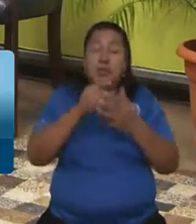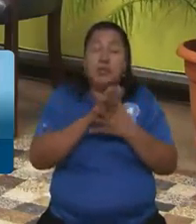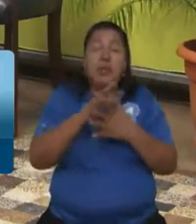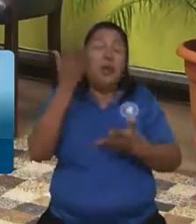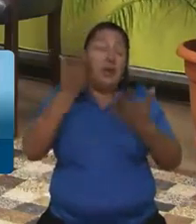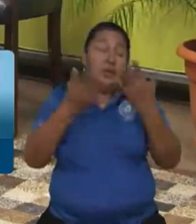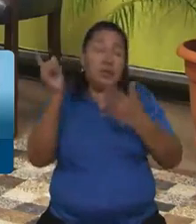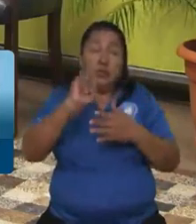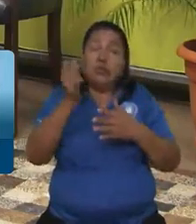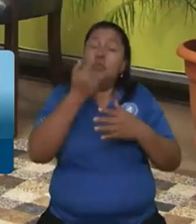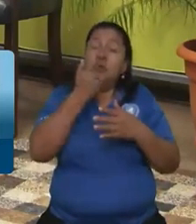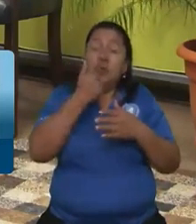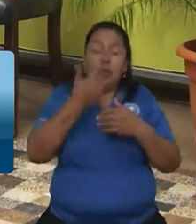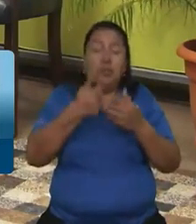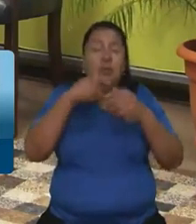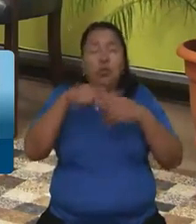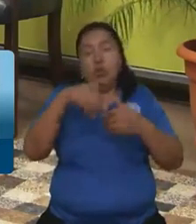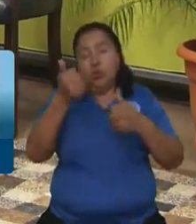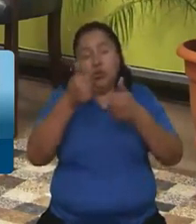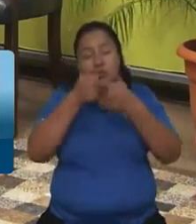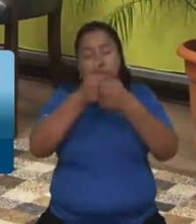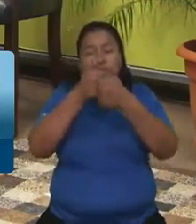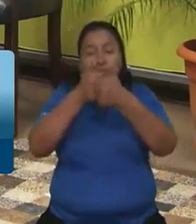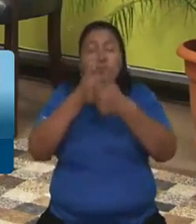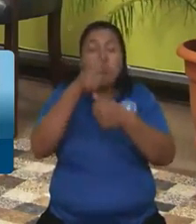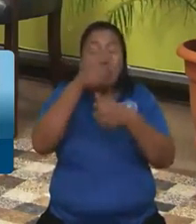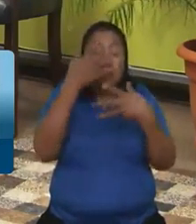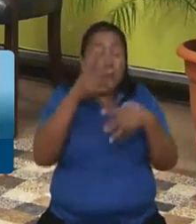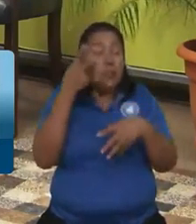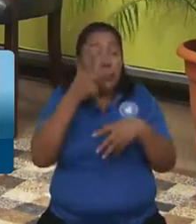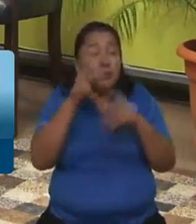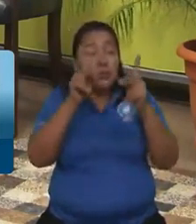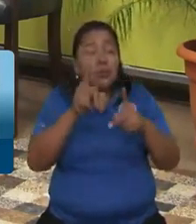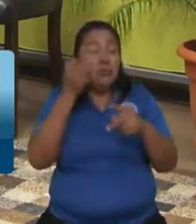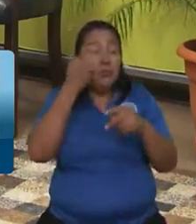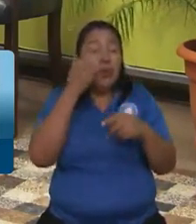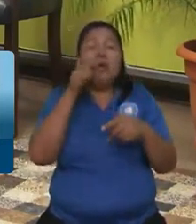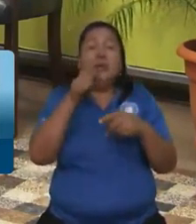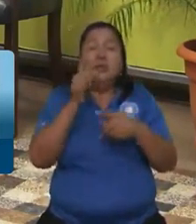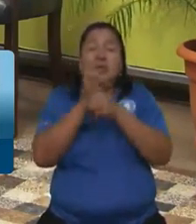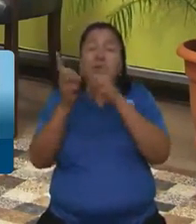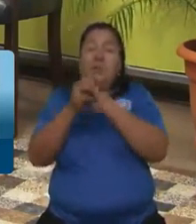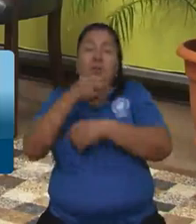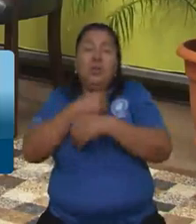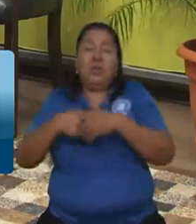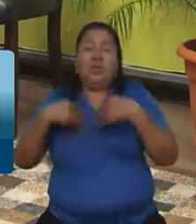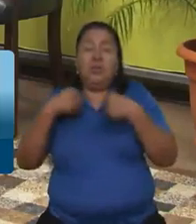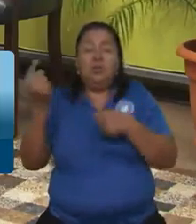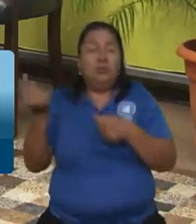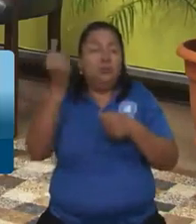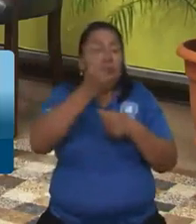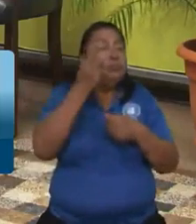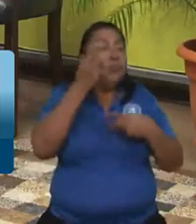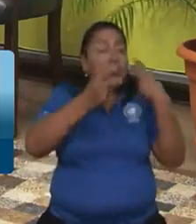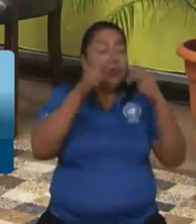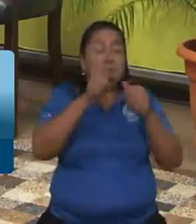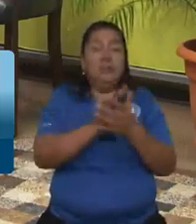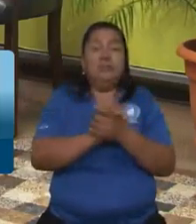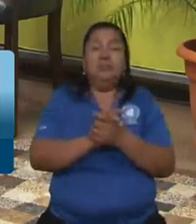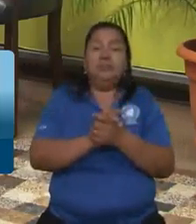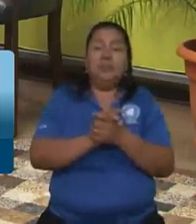o tratadas de manera empírica o consultado solo en la farmacia. ¿Qué puedo tomar? Le dicen al que están Automedicación.